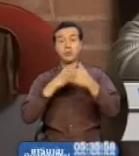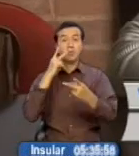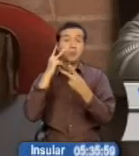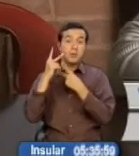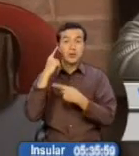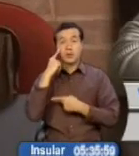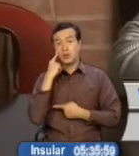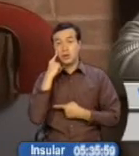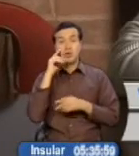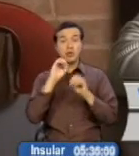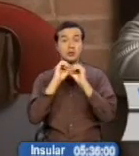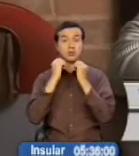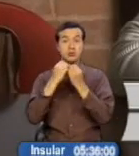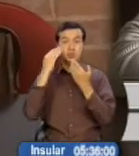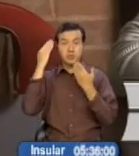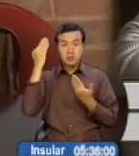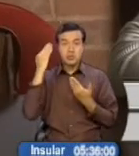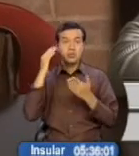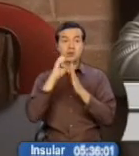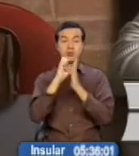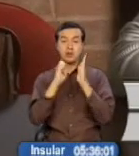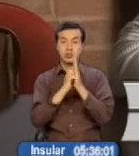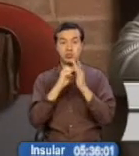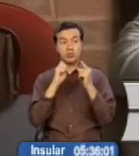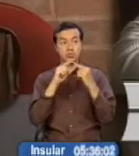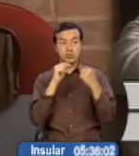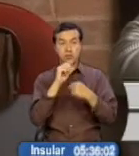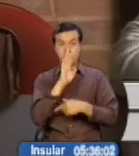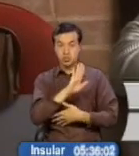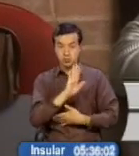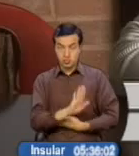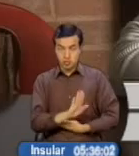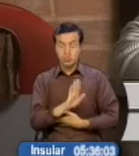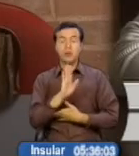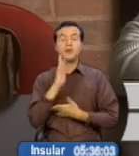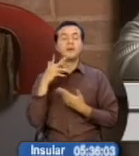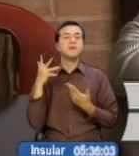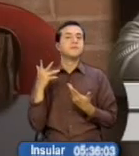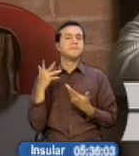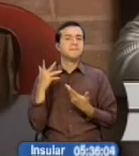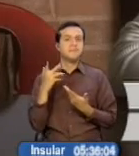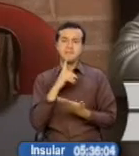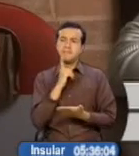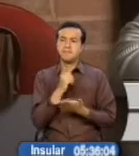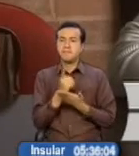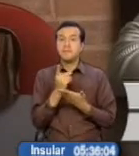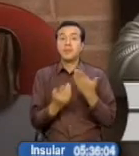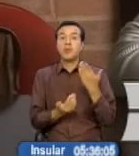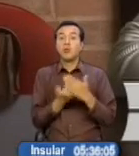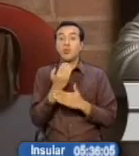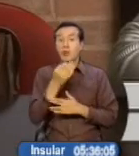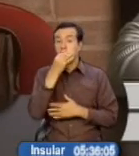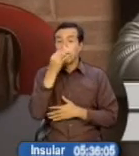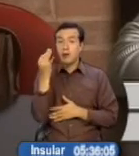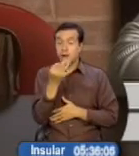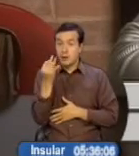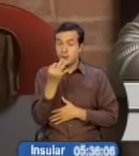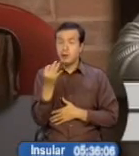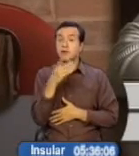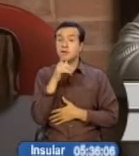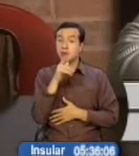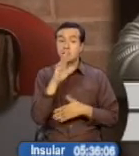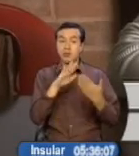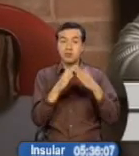la revisión de los partidos políticos, del estatuto de la oposición y de los elementos para construir una legitimidad desde